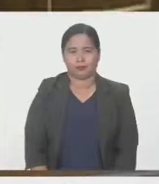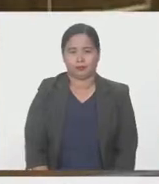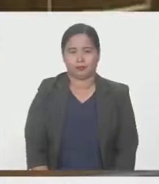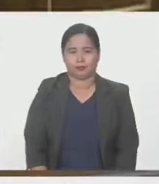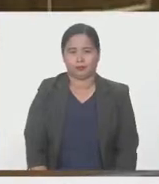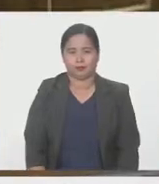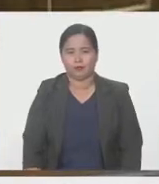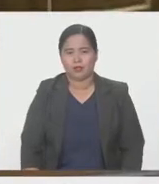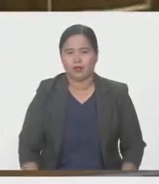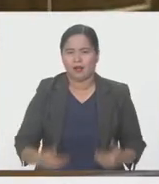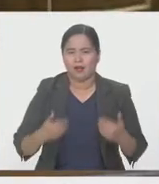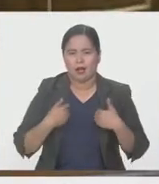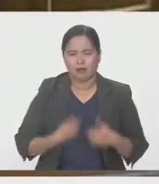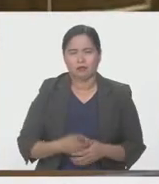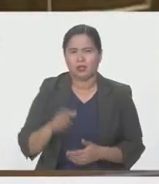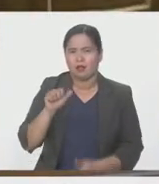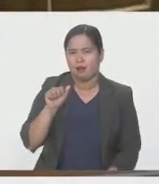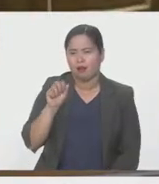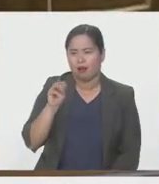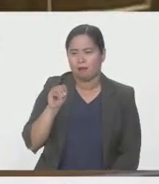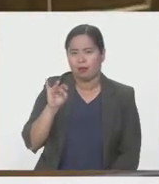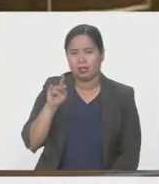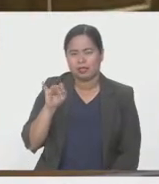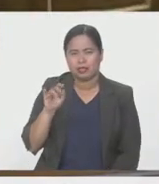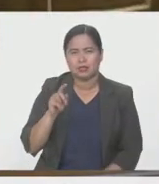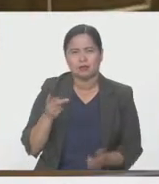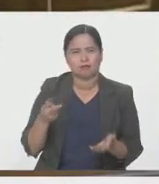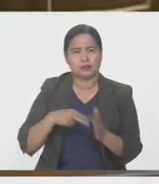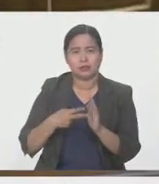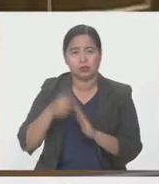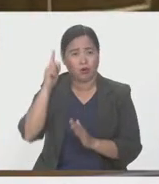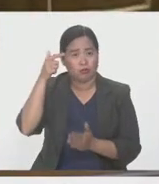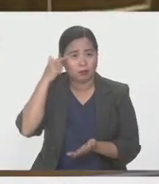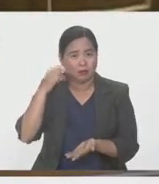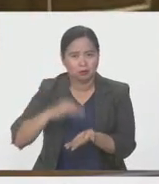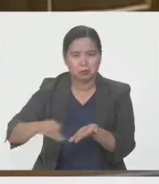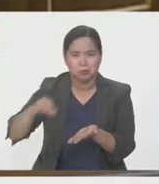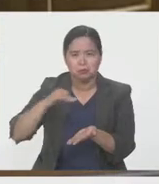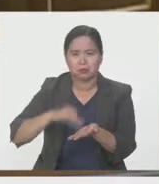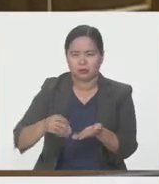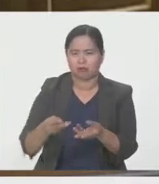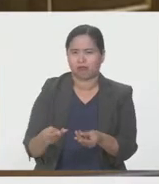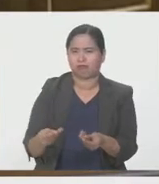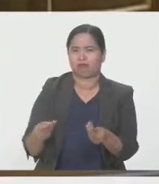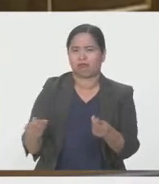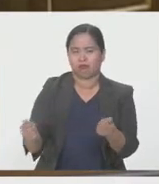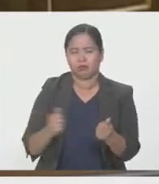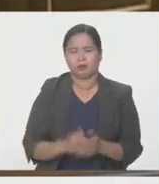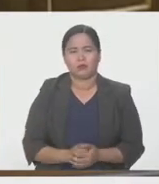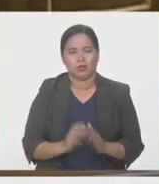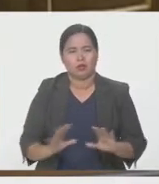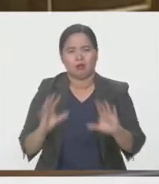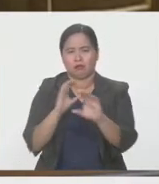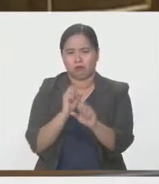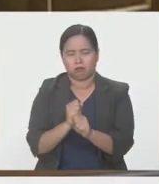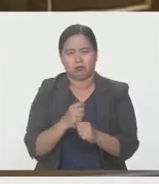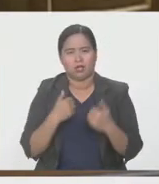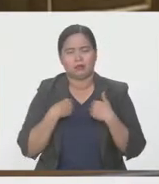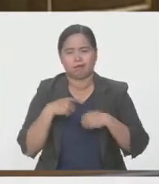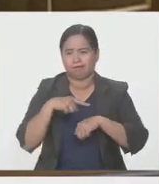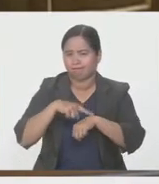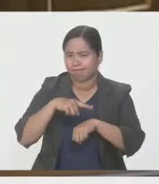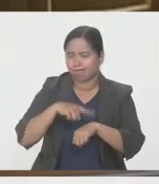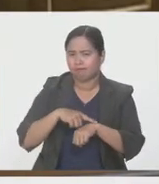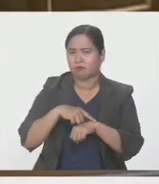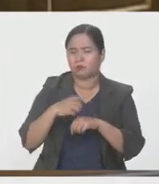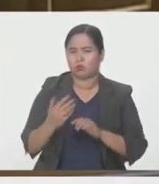Ahora, como decía, con la ley de amnistía cerramos ese ciclo de decisiones políticas con las que buscamos acabar con